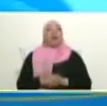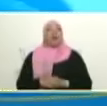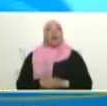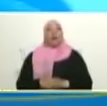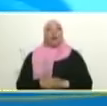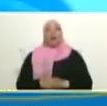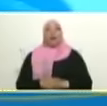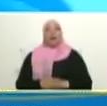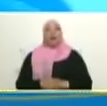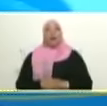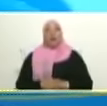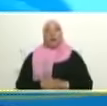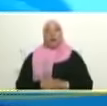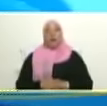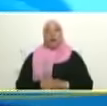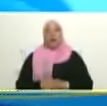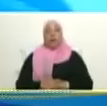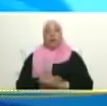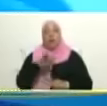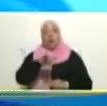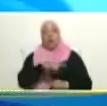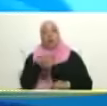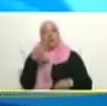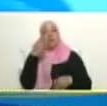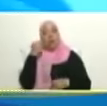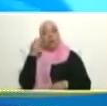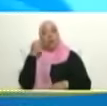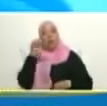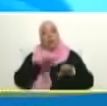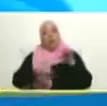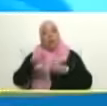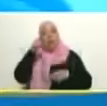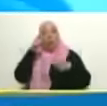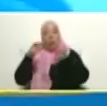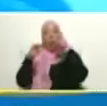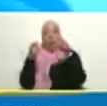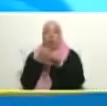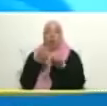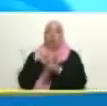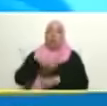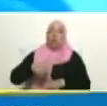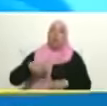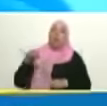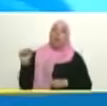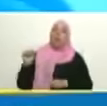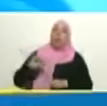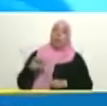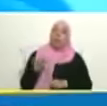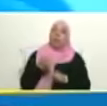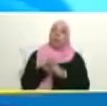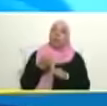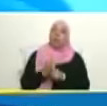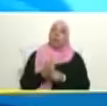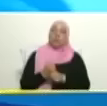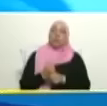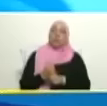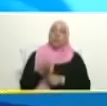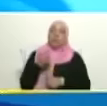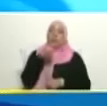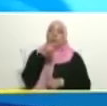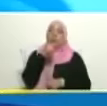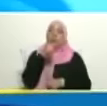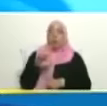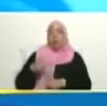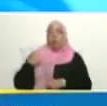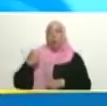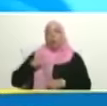sin lugar a dudas, con la existencia de la Universidad Nacional Experimental de la Seguridad, nuestros policías le llevan una morena a